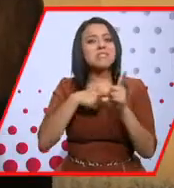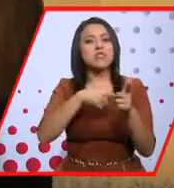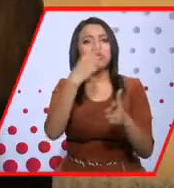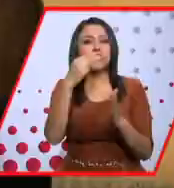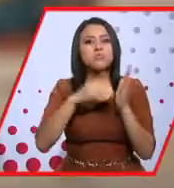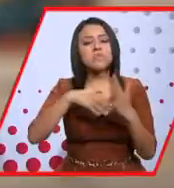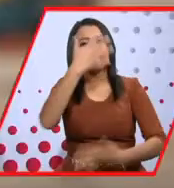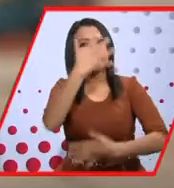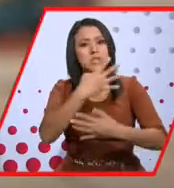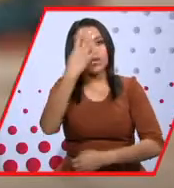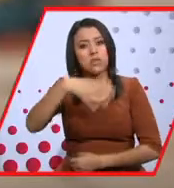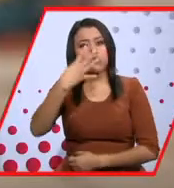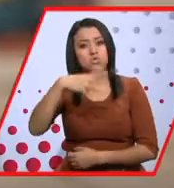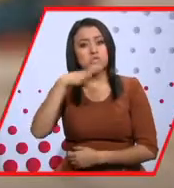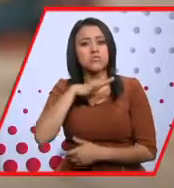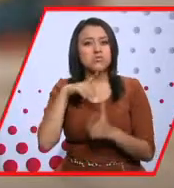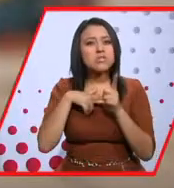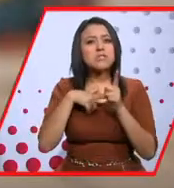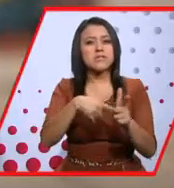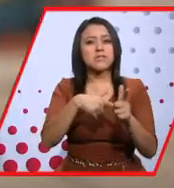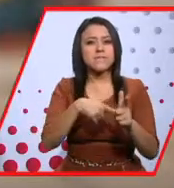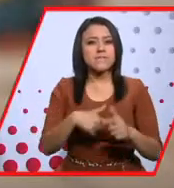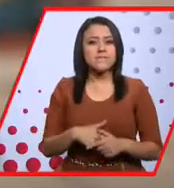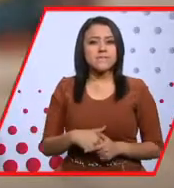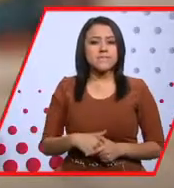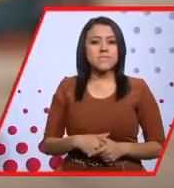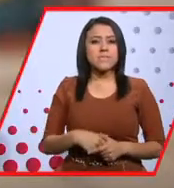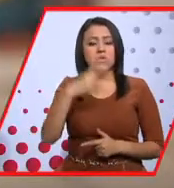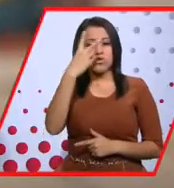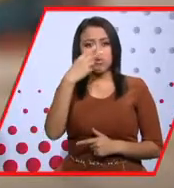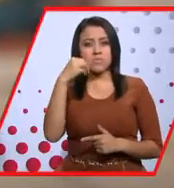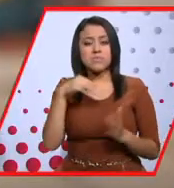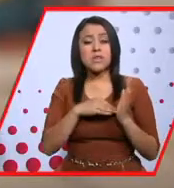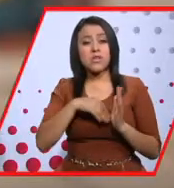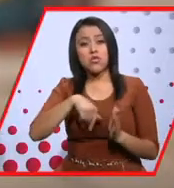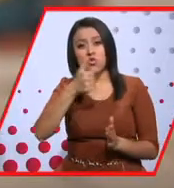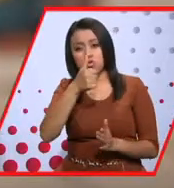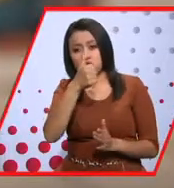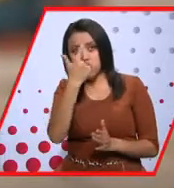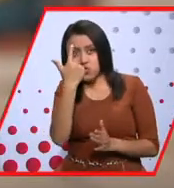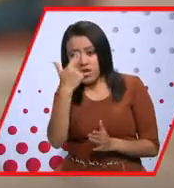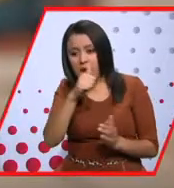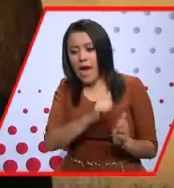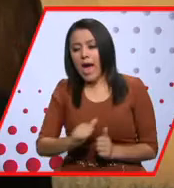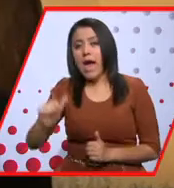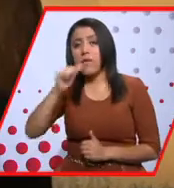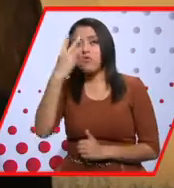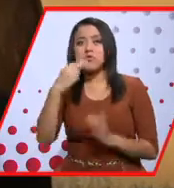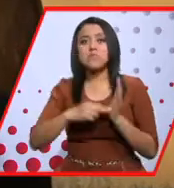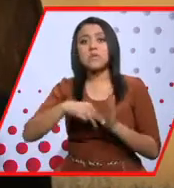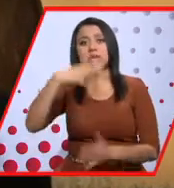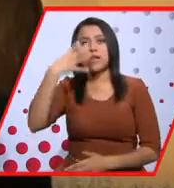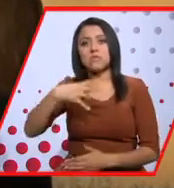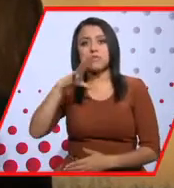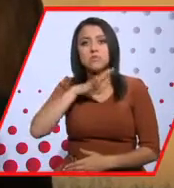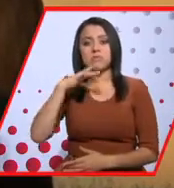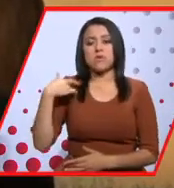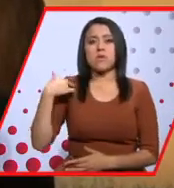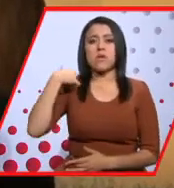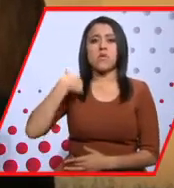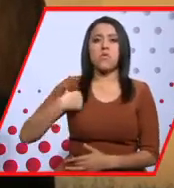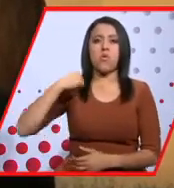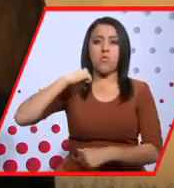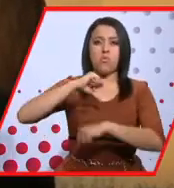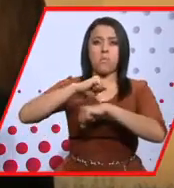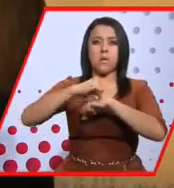mi insistencia, fíjese el lapso que fue, del 2012 hasta el 2014 me operan del mango rotador,